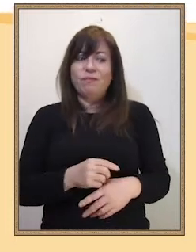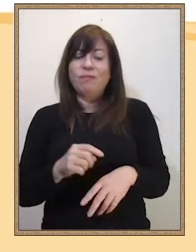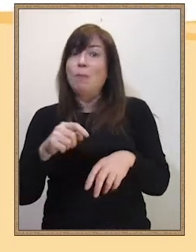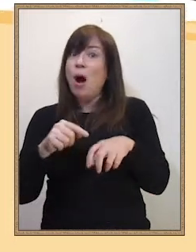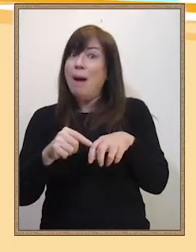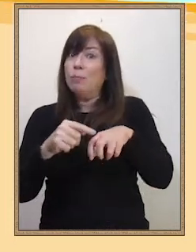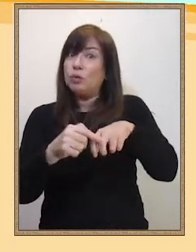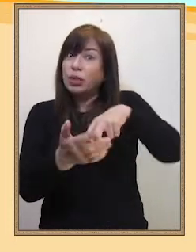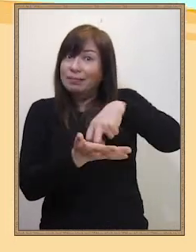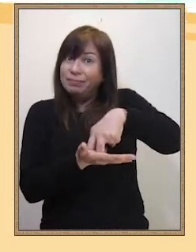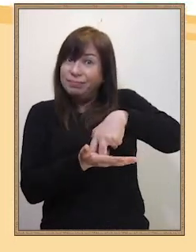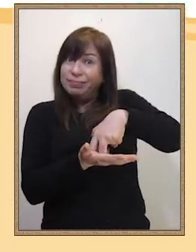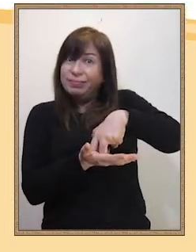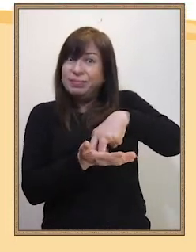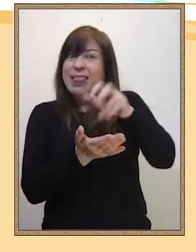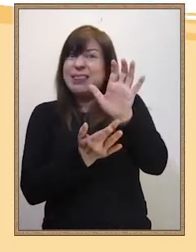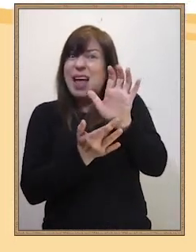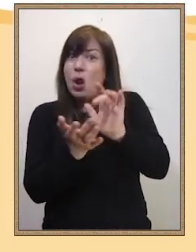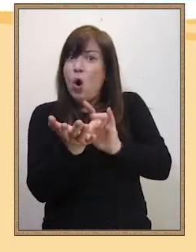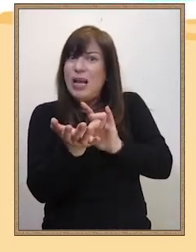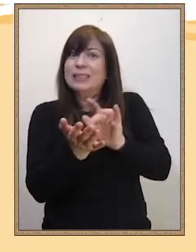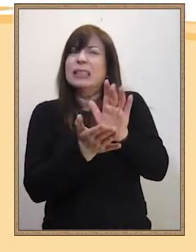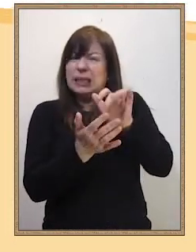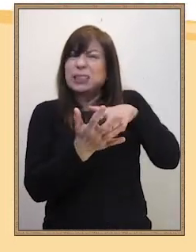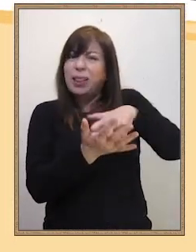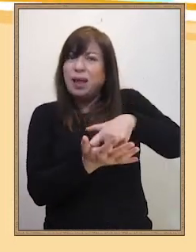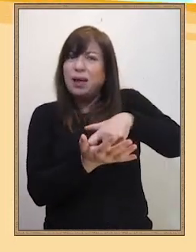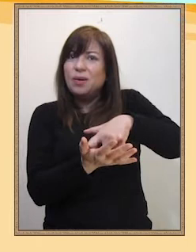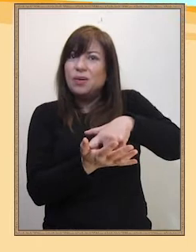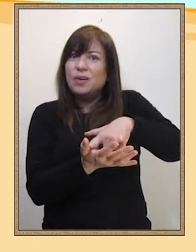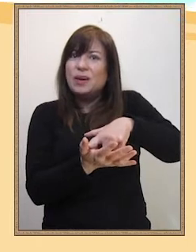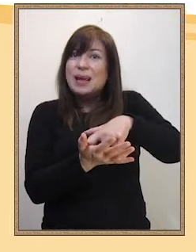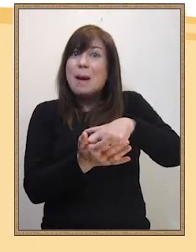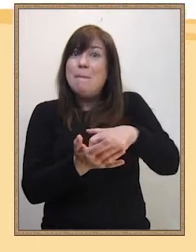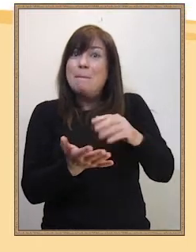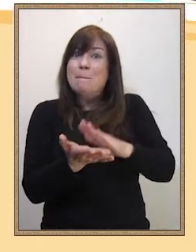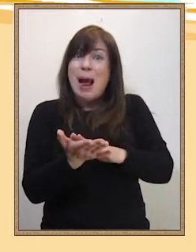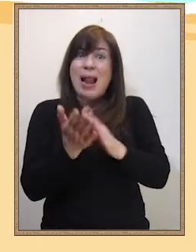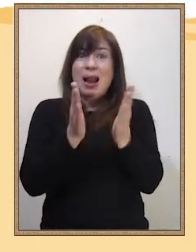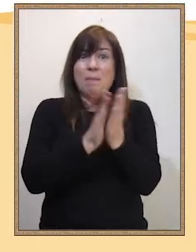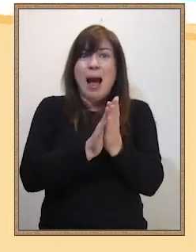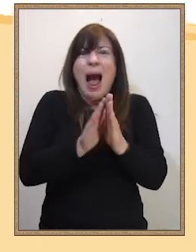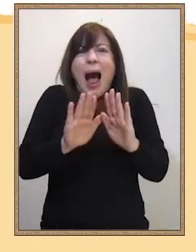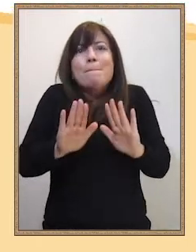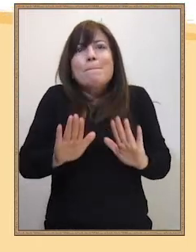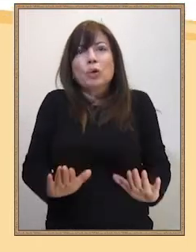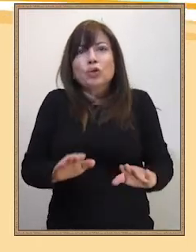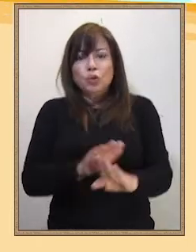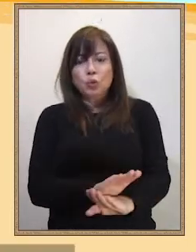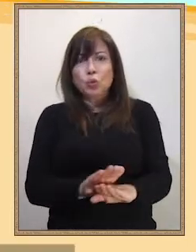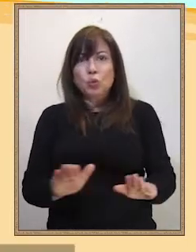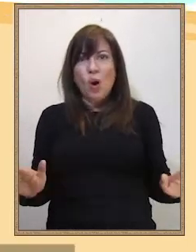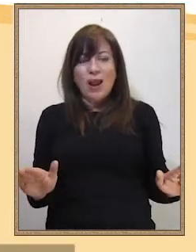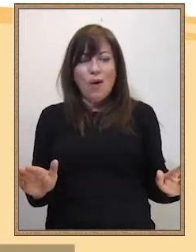sentados en nuestros talones, y voy a poner mis palmas apoyadas en el piso.